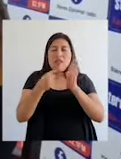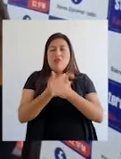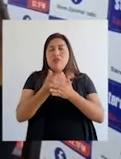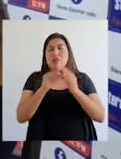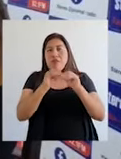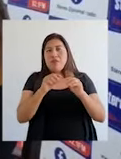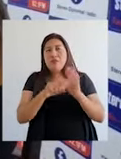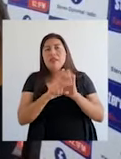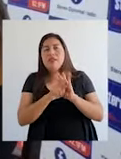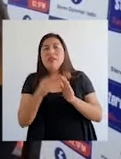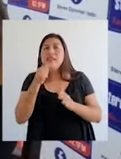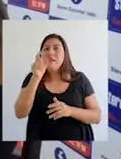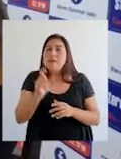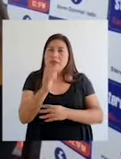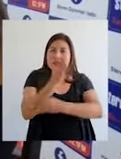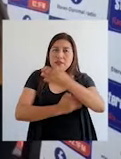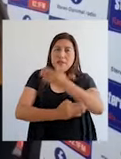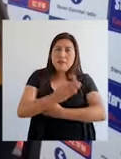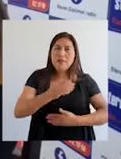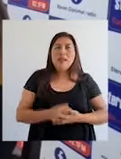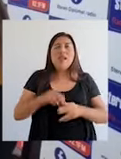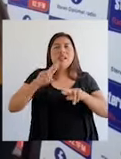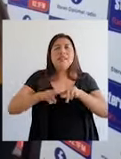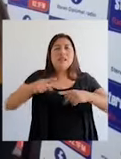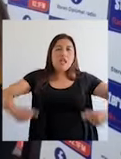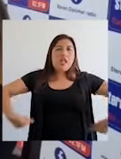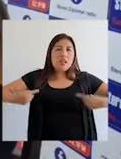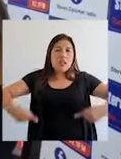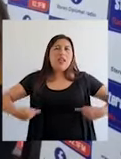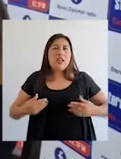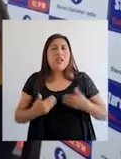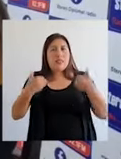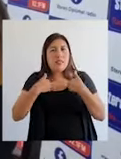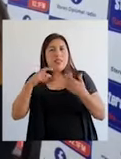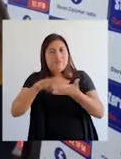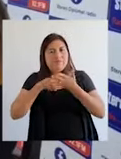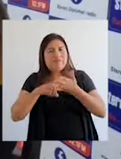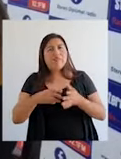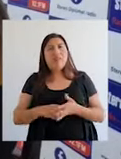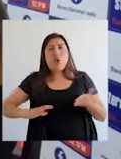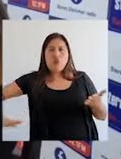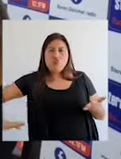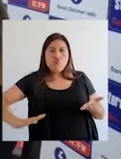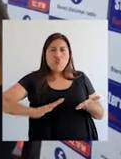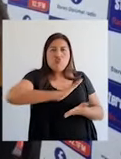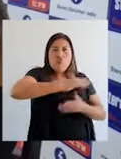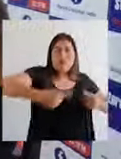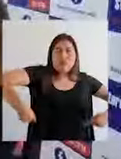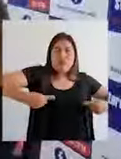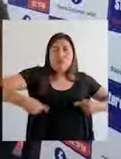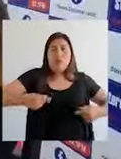por ejemplo, a que las personas con discapacidad, en silla de ruedas me refiero, tengan rampa las municipalidades para que ingresen